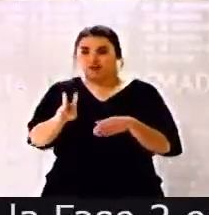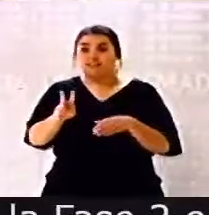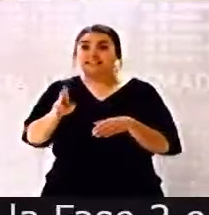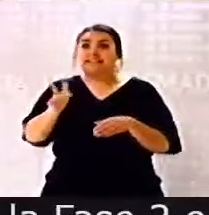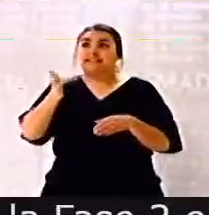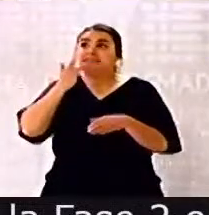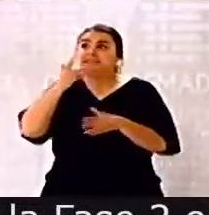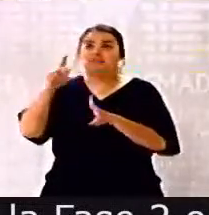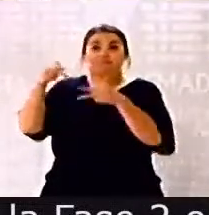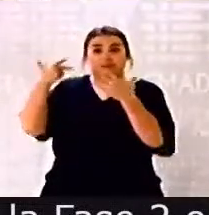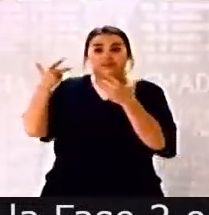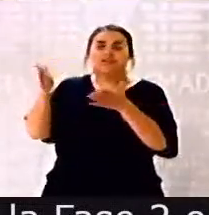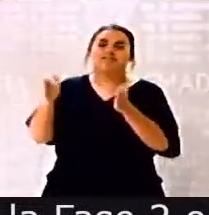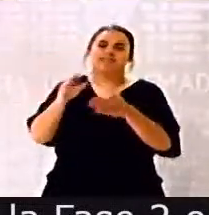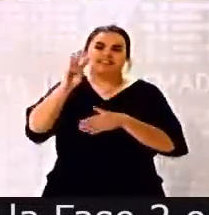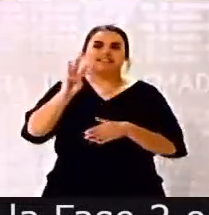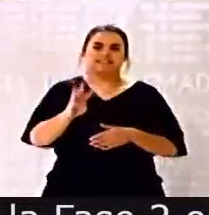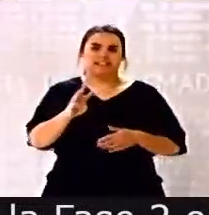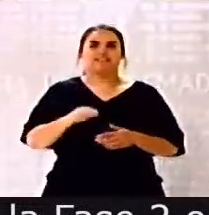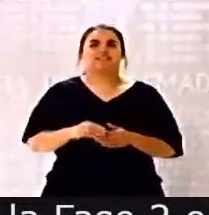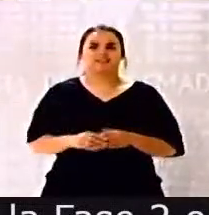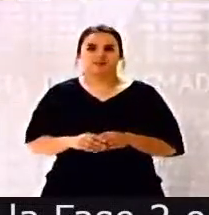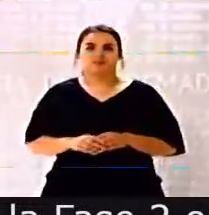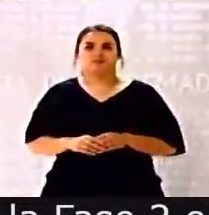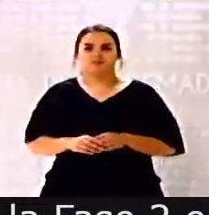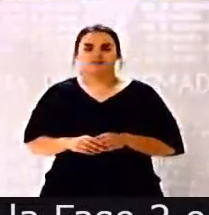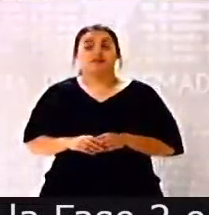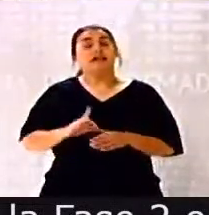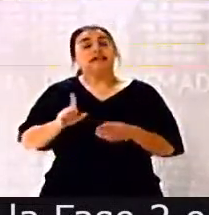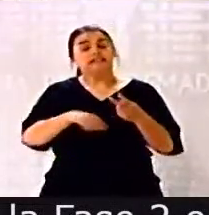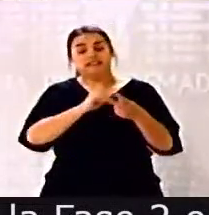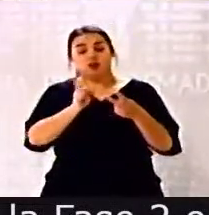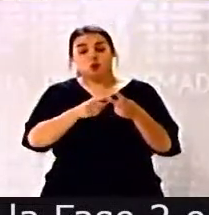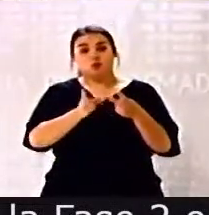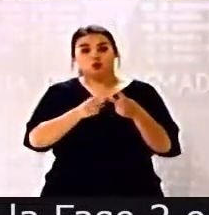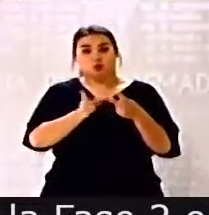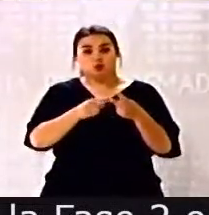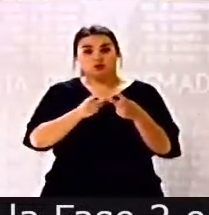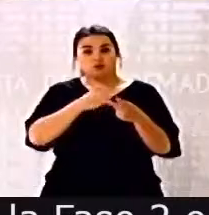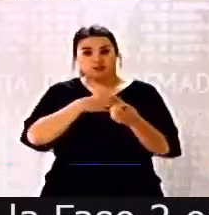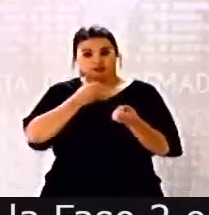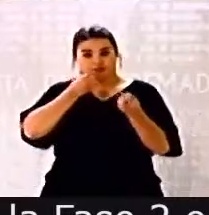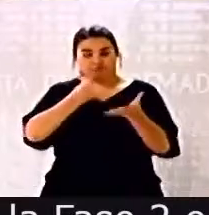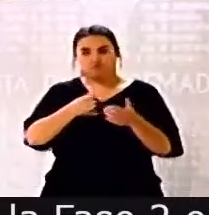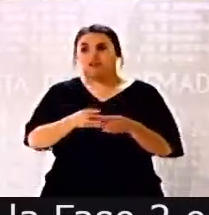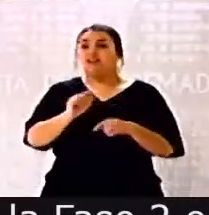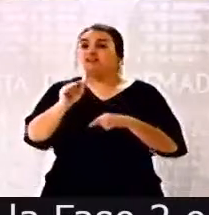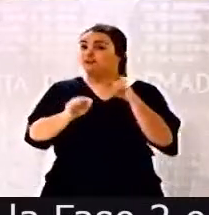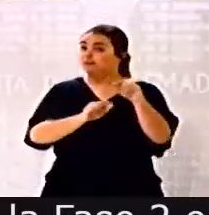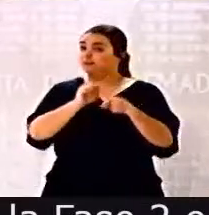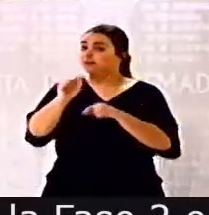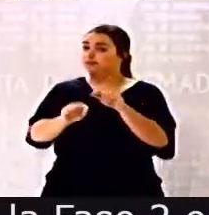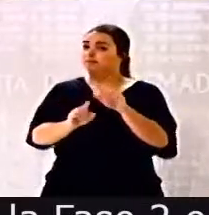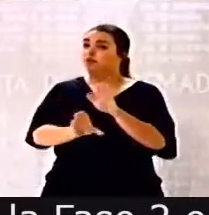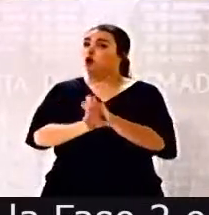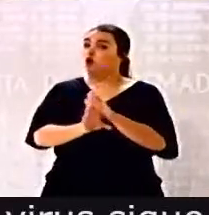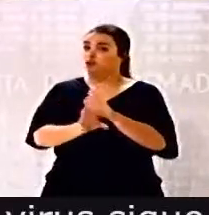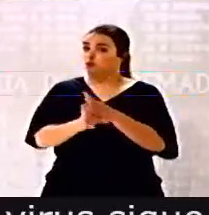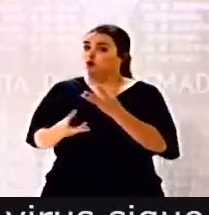la conceden, en la fase 3. Y, en segundo lugar, el virus sigue con